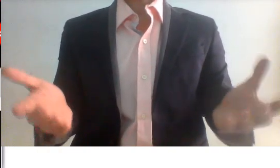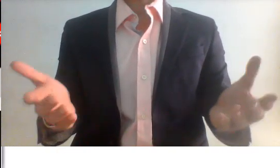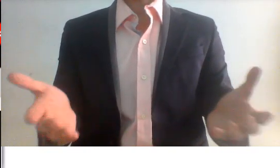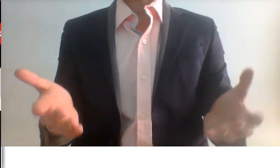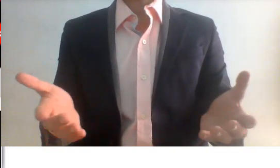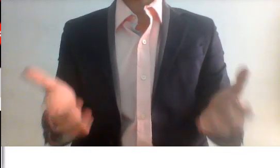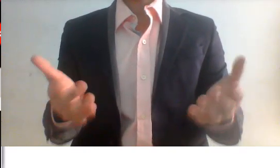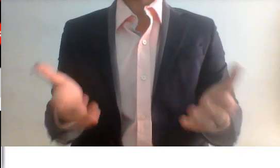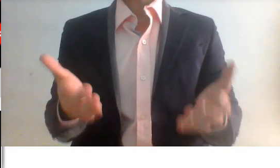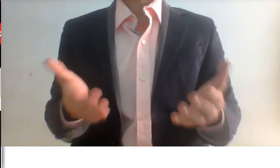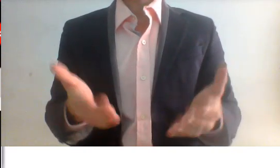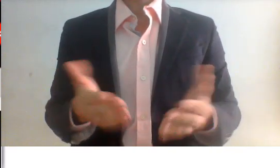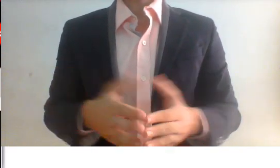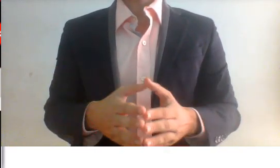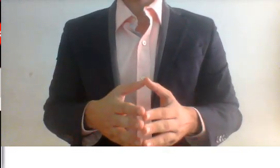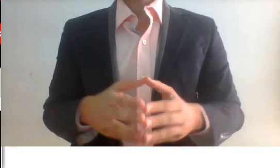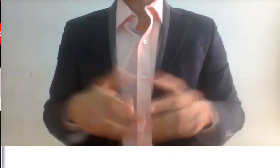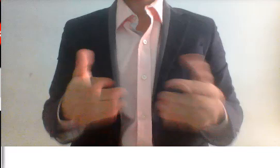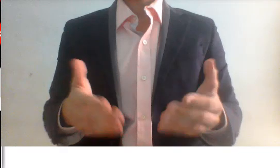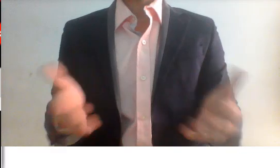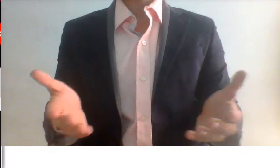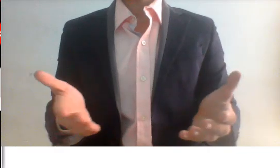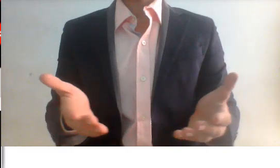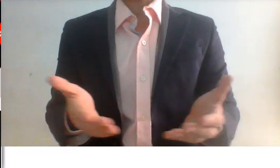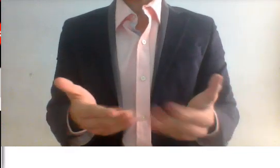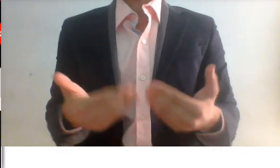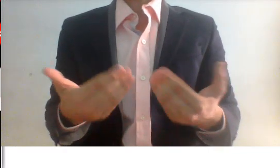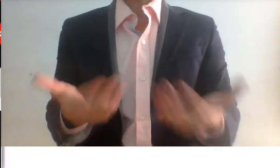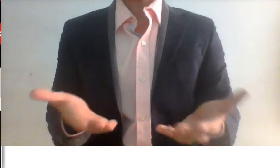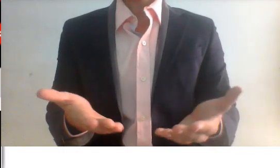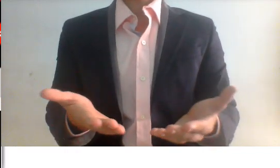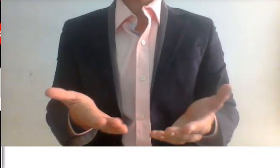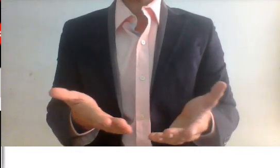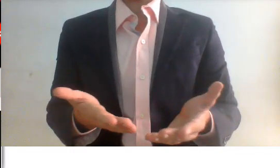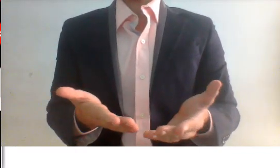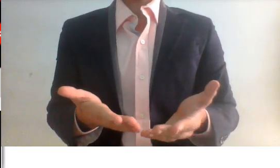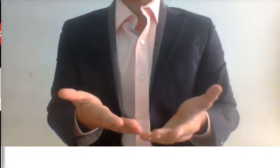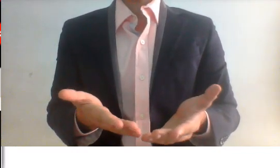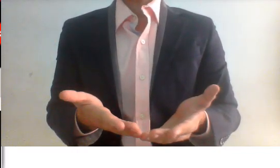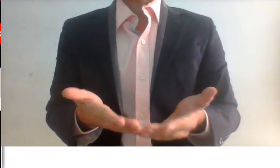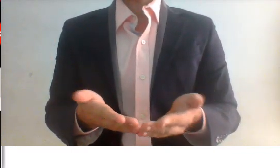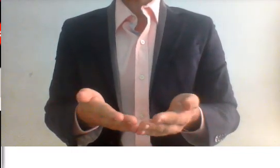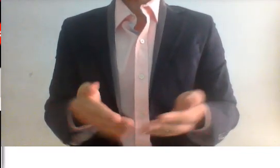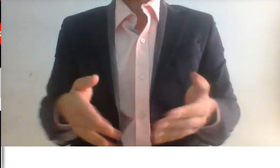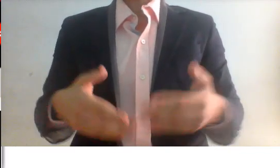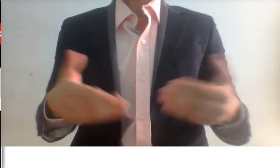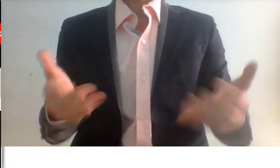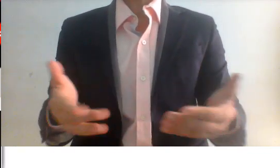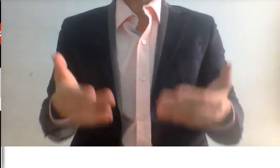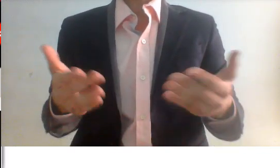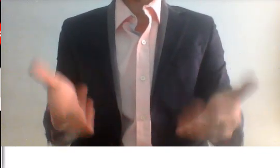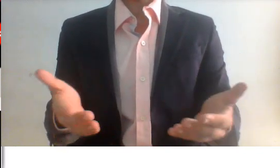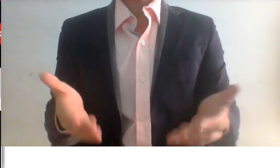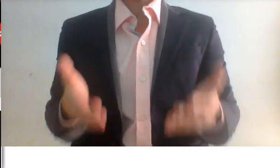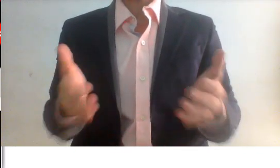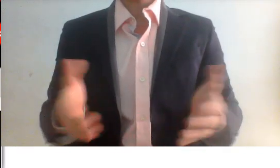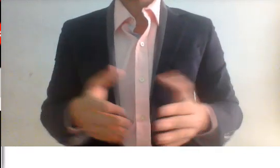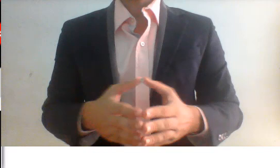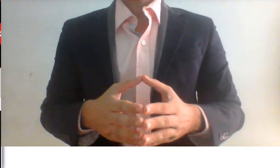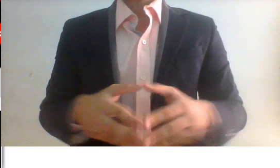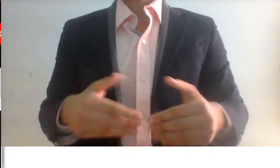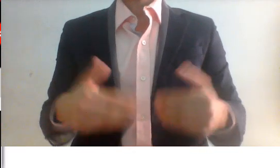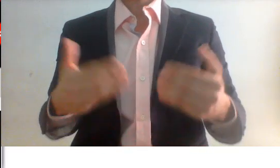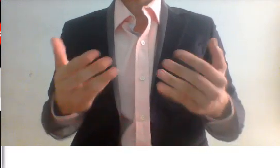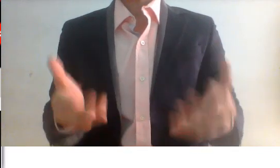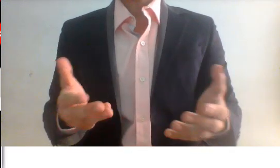este tipo de hechos y ya nos estamos enterando porque era que no se quería que se eliminaran estos fideicomisos, ya que tenían objetivos diferentes.